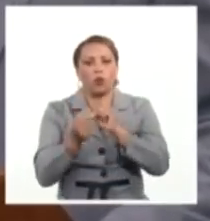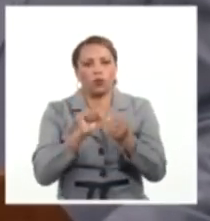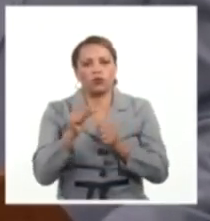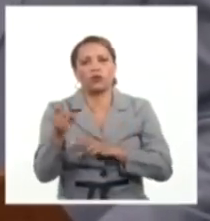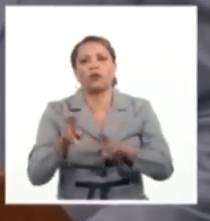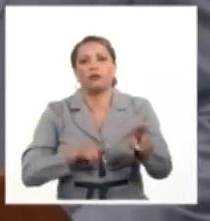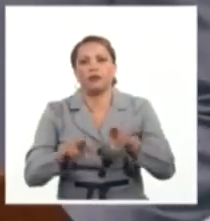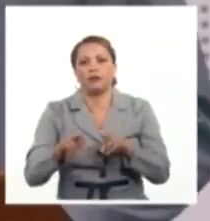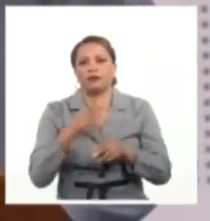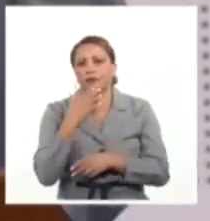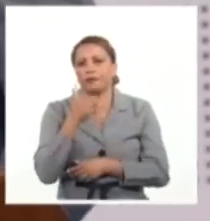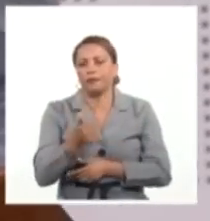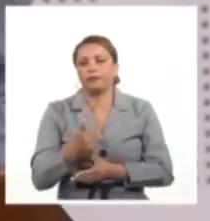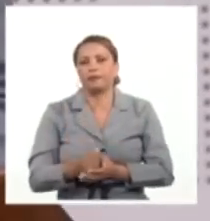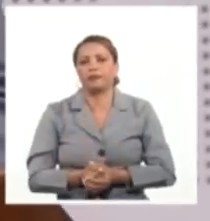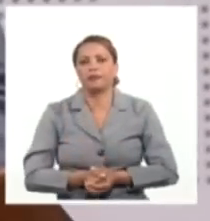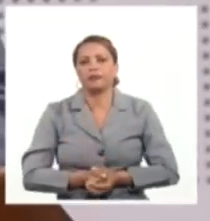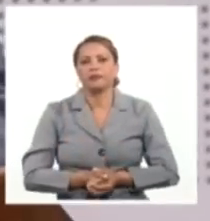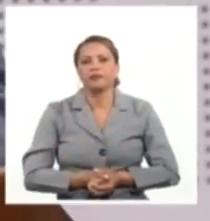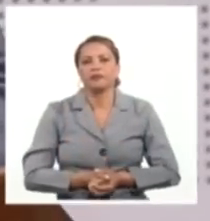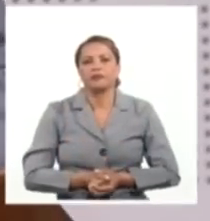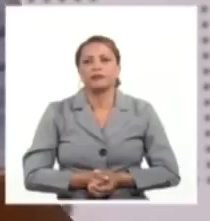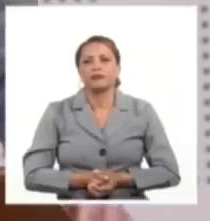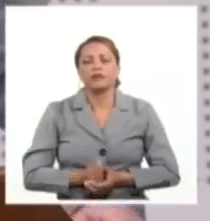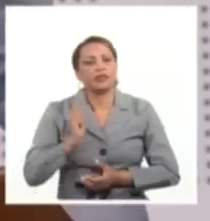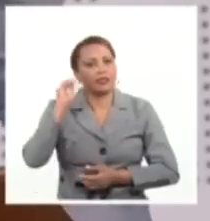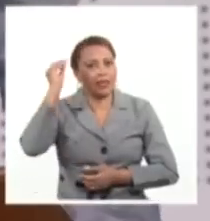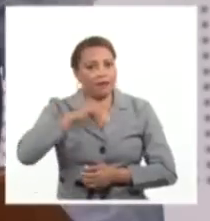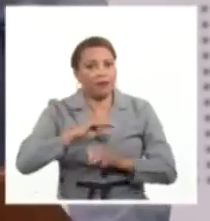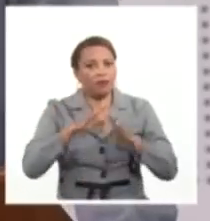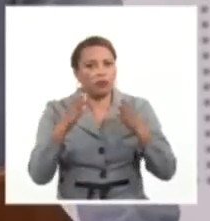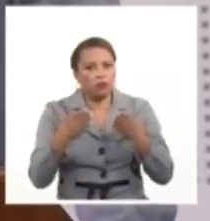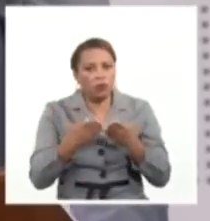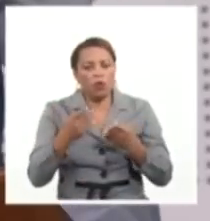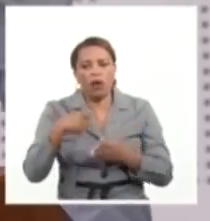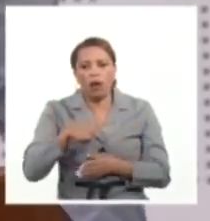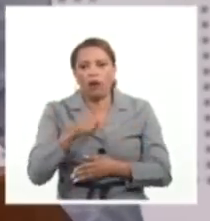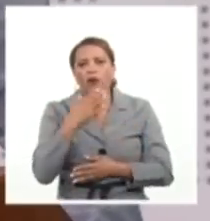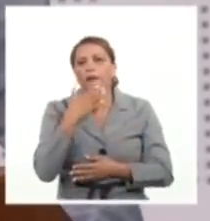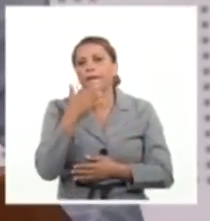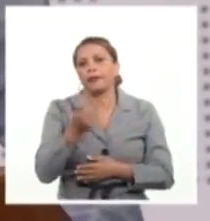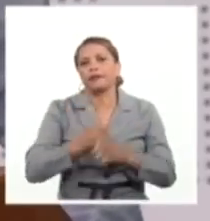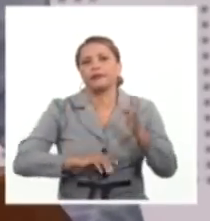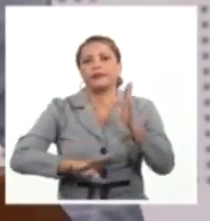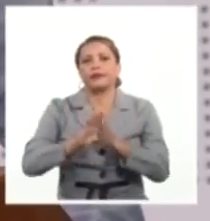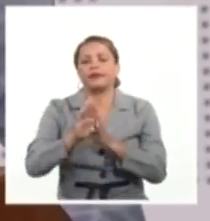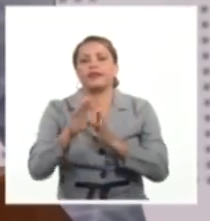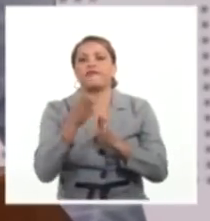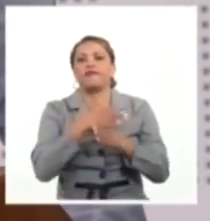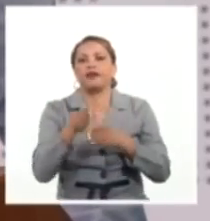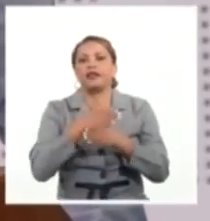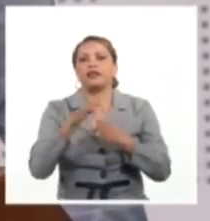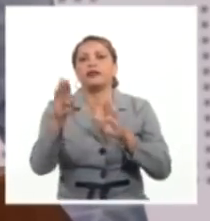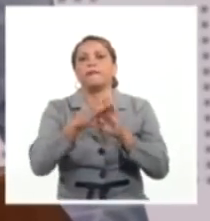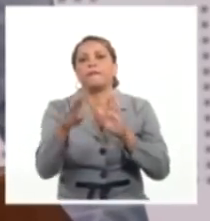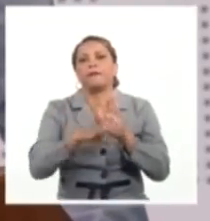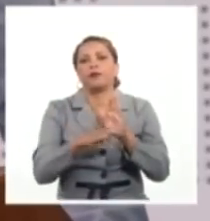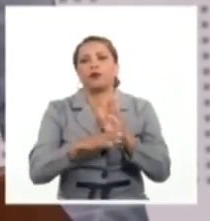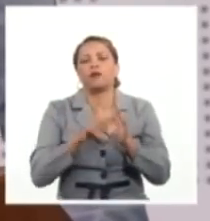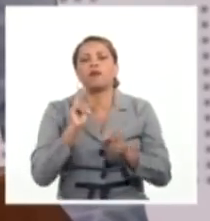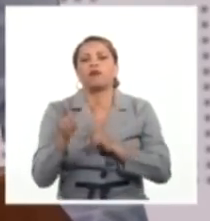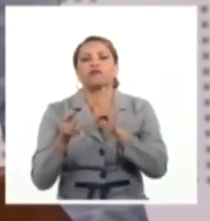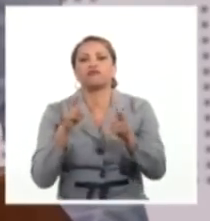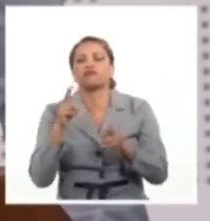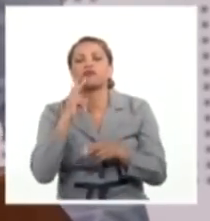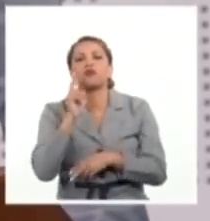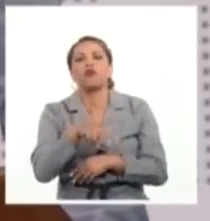administrativo. En virtud de estas convicciones, hemos propiciado el desarrollo de diversos programas orientados a buscar soluciones